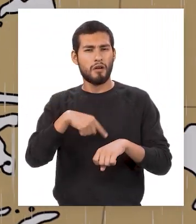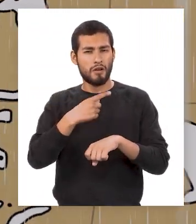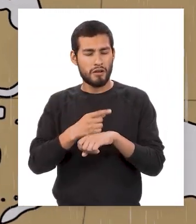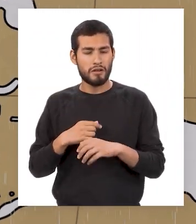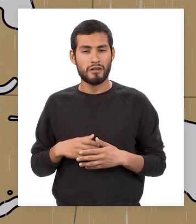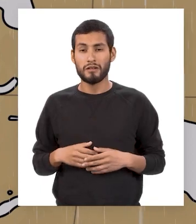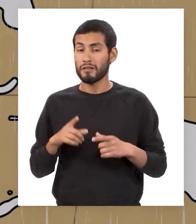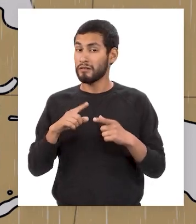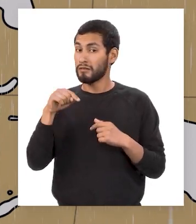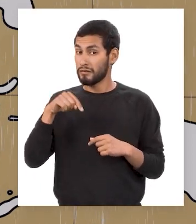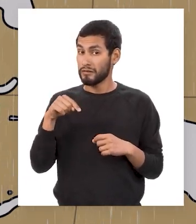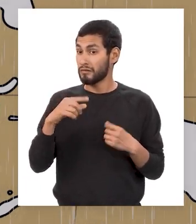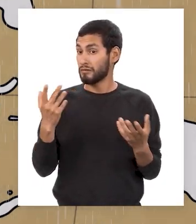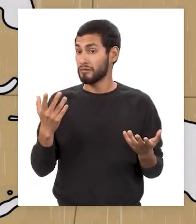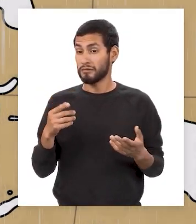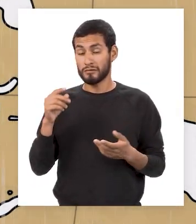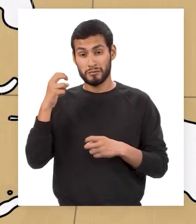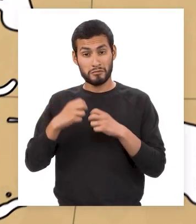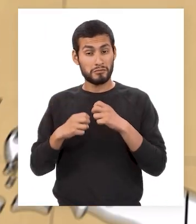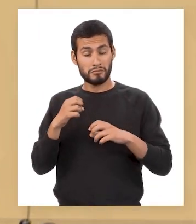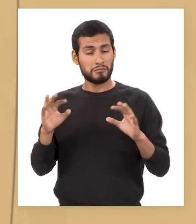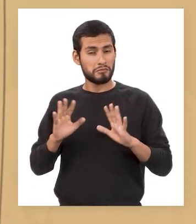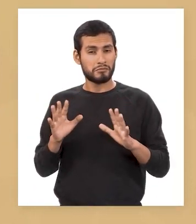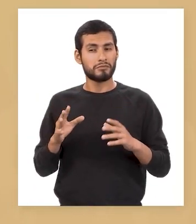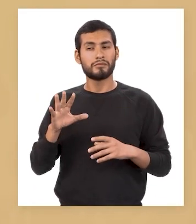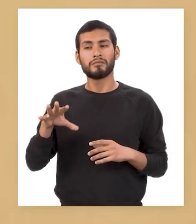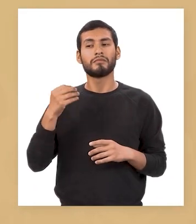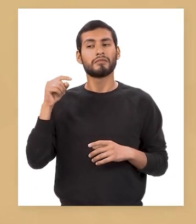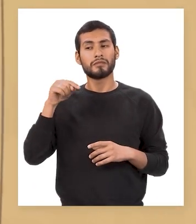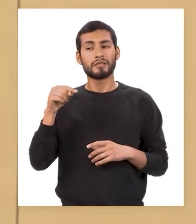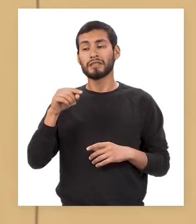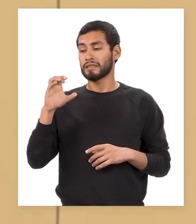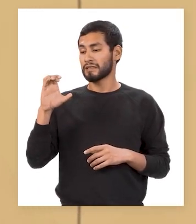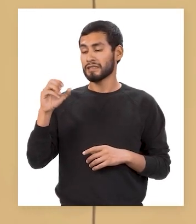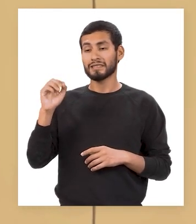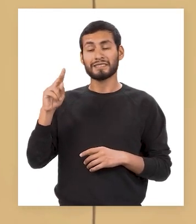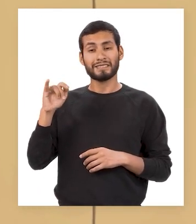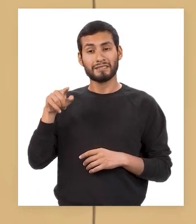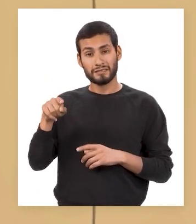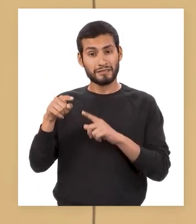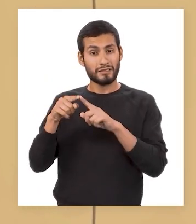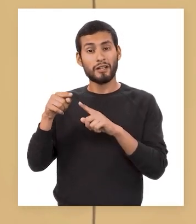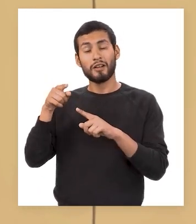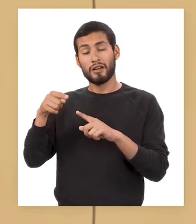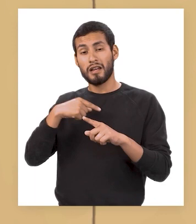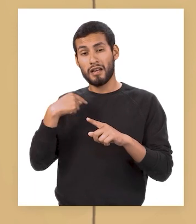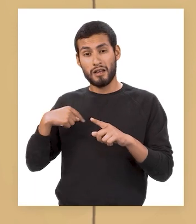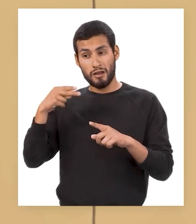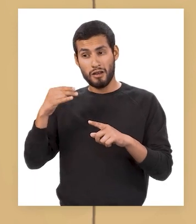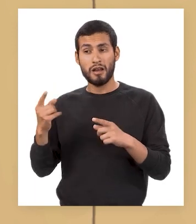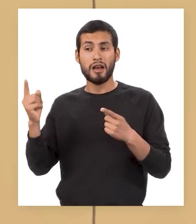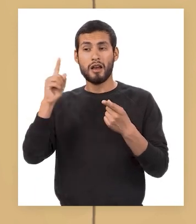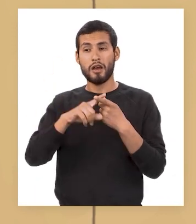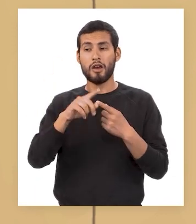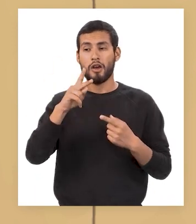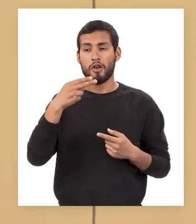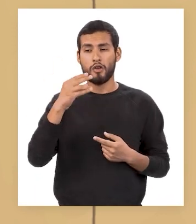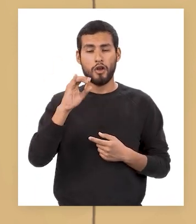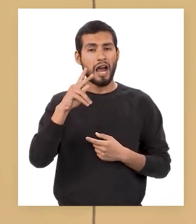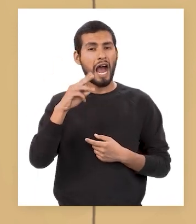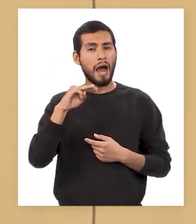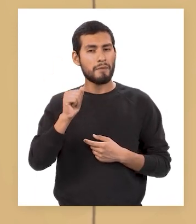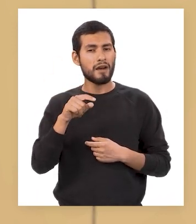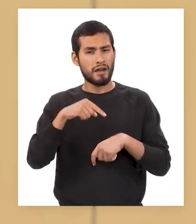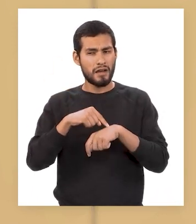horas. Pero esto no habría sido problema, ya que el Carnatic, barco donde irían desde Hong Kong a